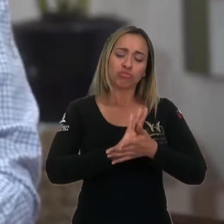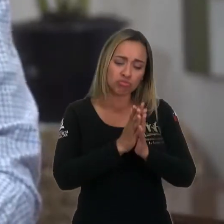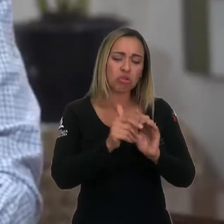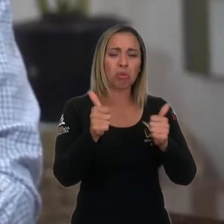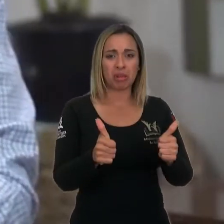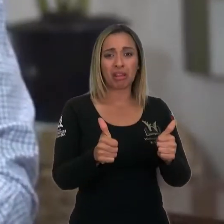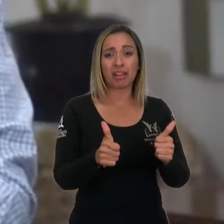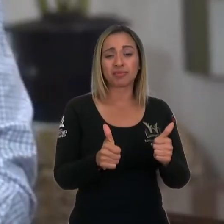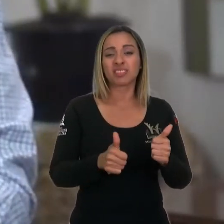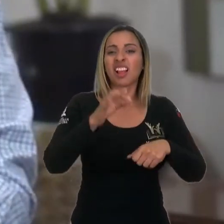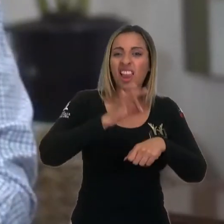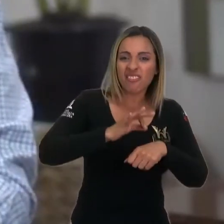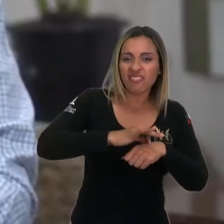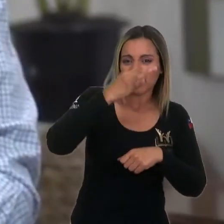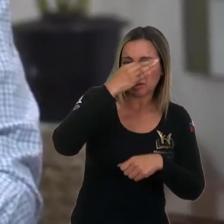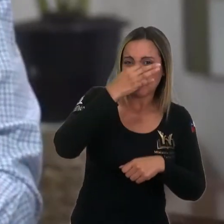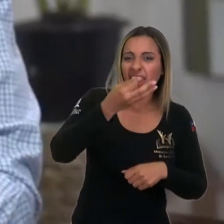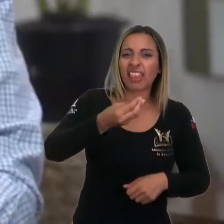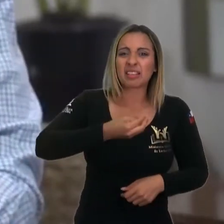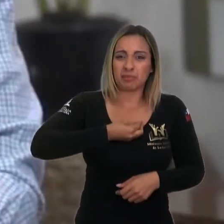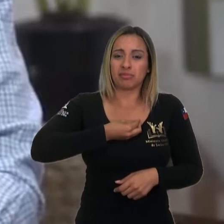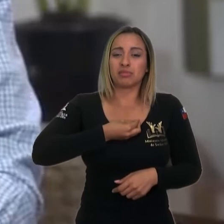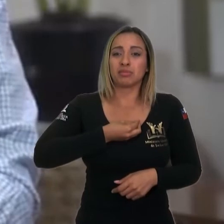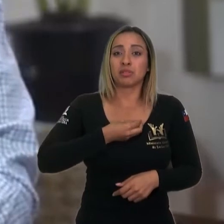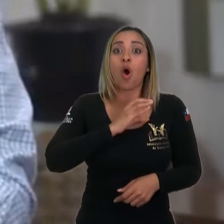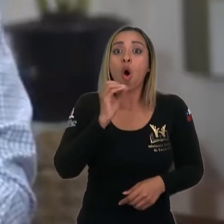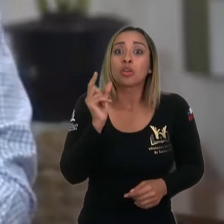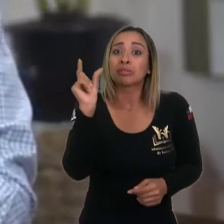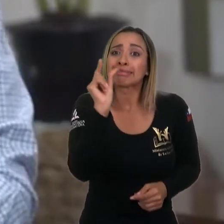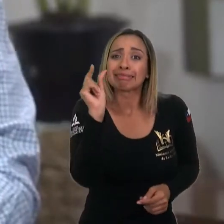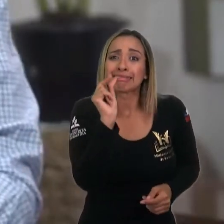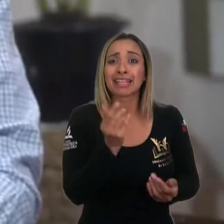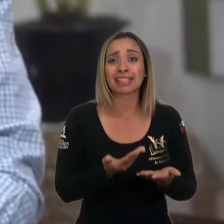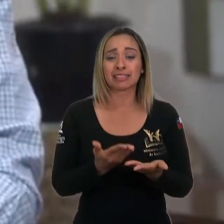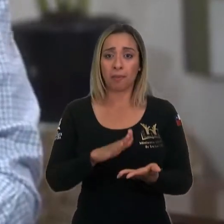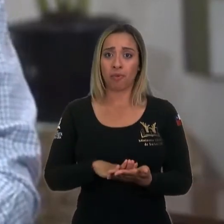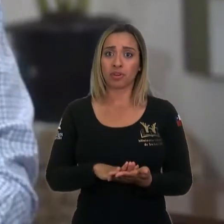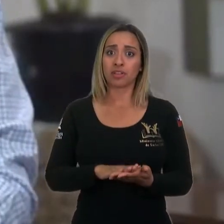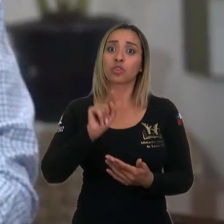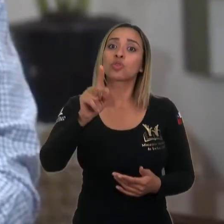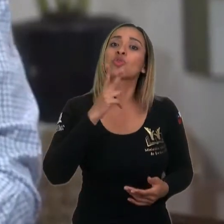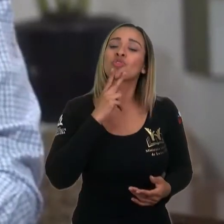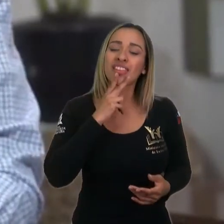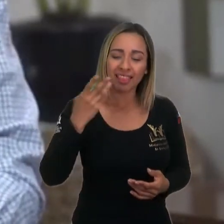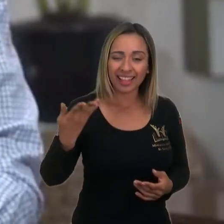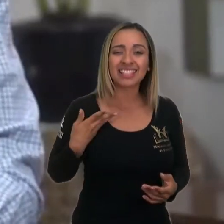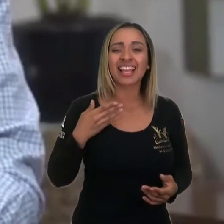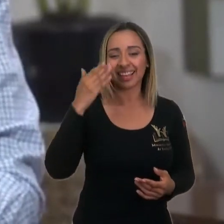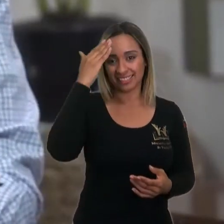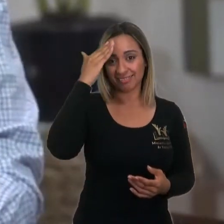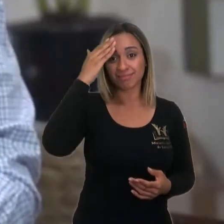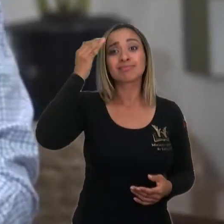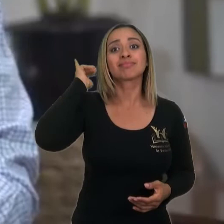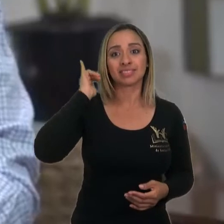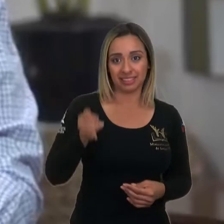aunque la enfermedad toque tu cuerpo, aunque estés a la orilla de la muerte, tu vida tiene sentido, y hasta tu muerte